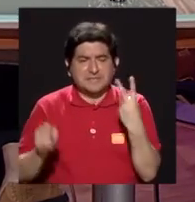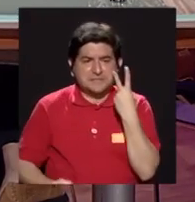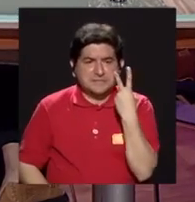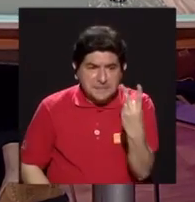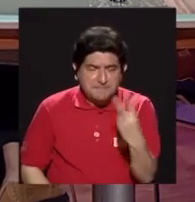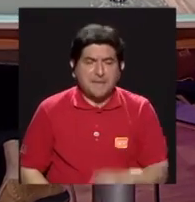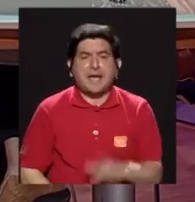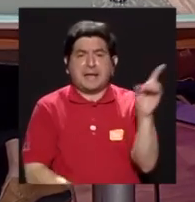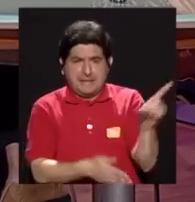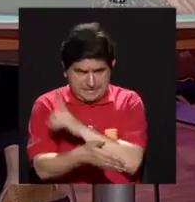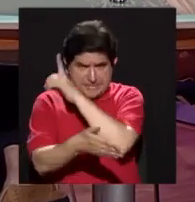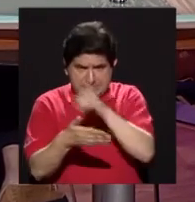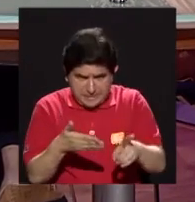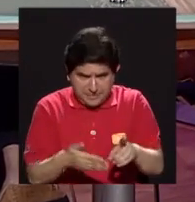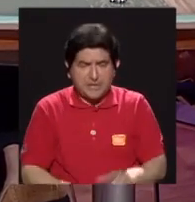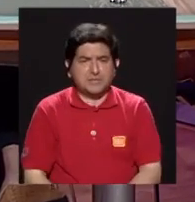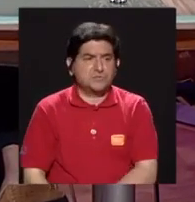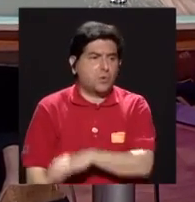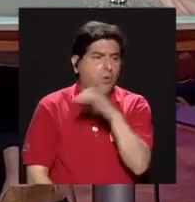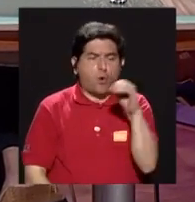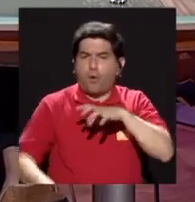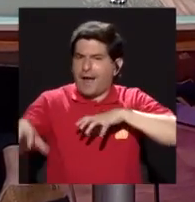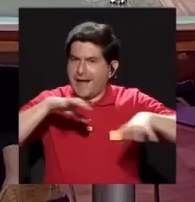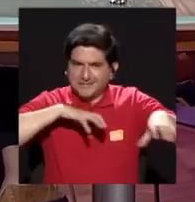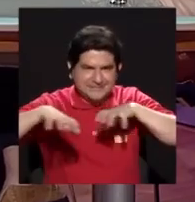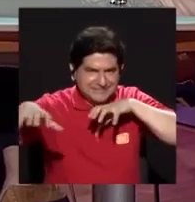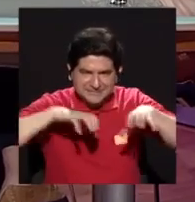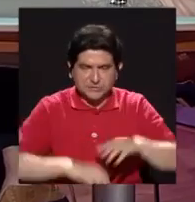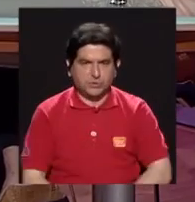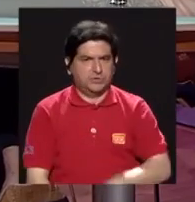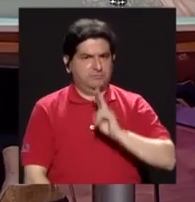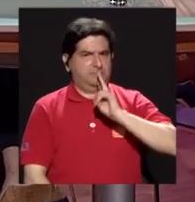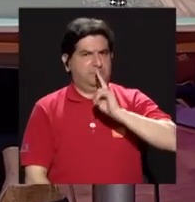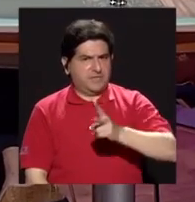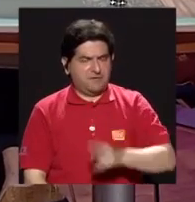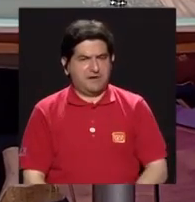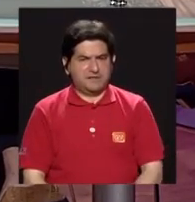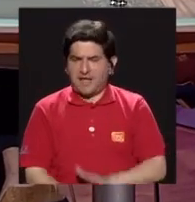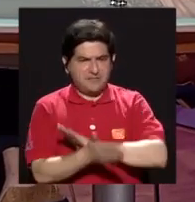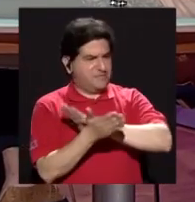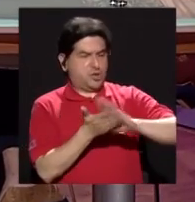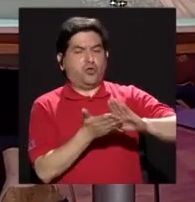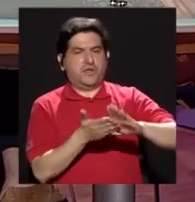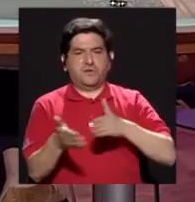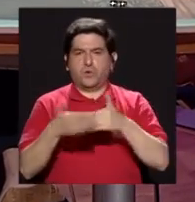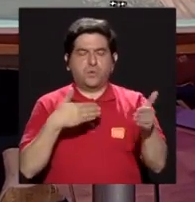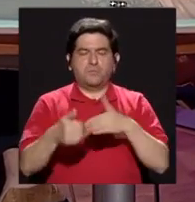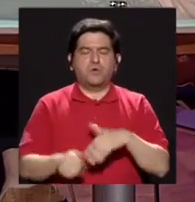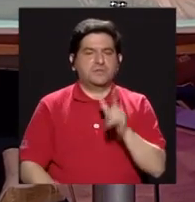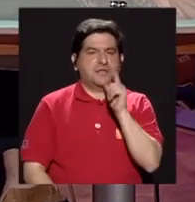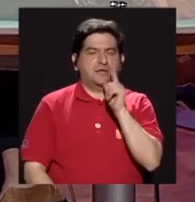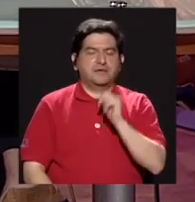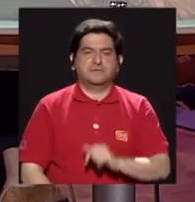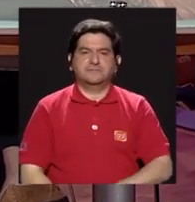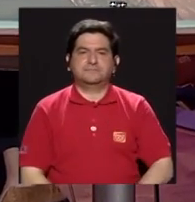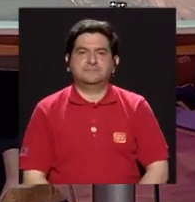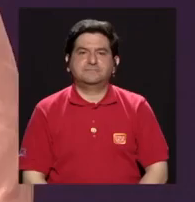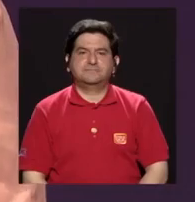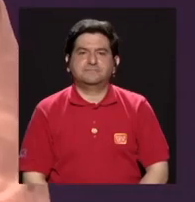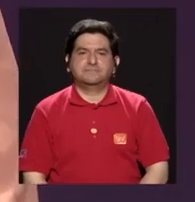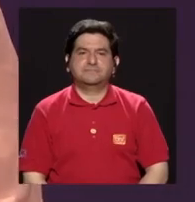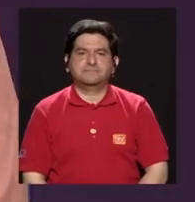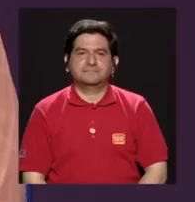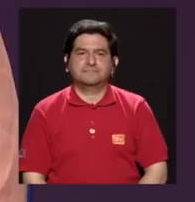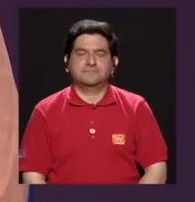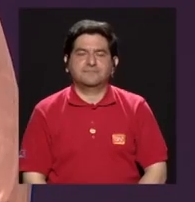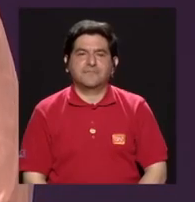discriminación otto cualquier acto que realmente sea indigno hacia cualquier ser humano claro porque es que